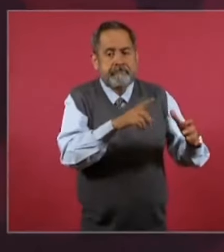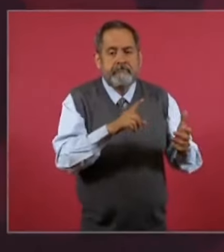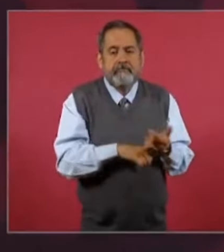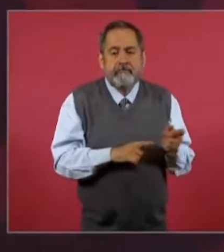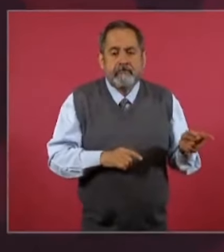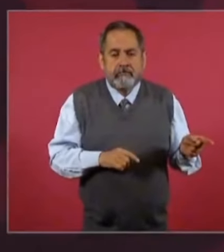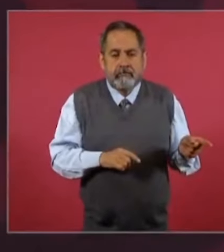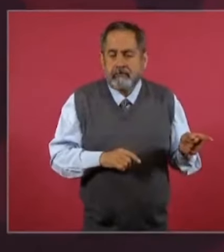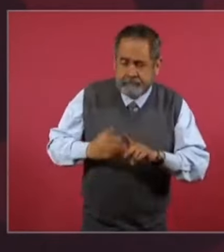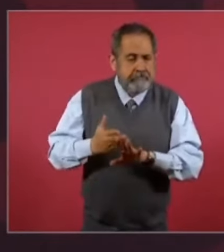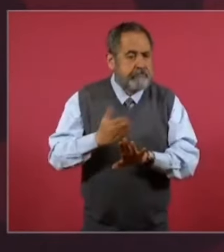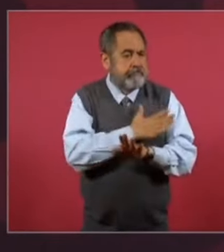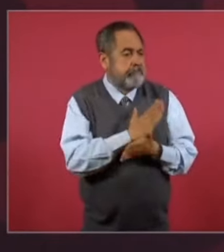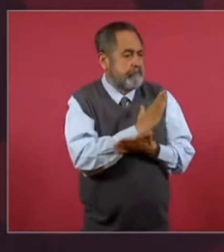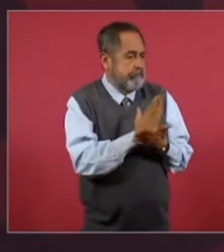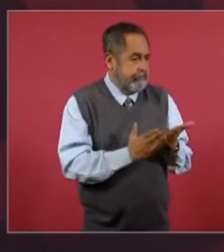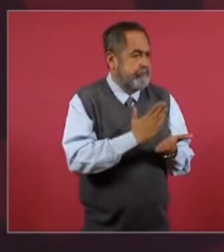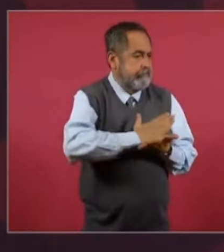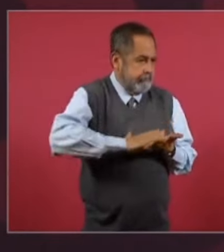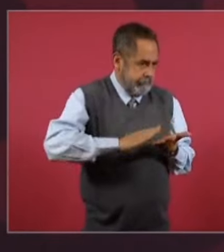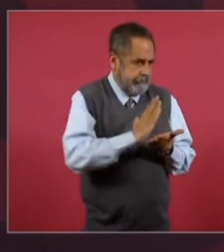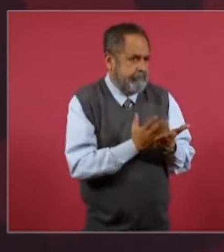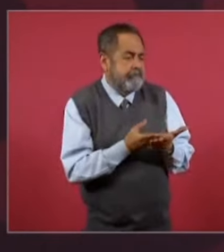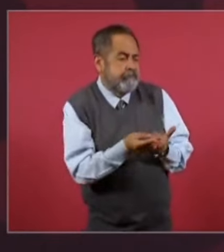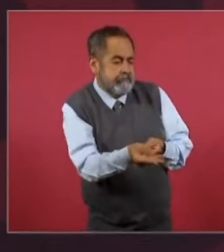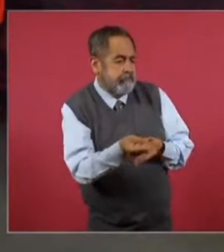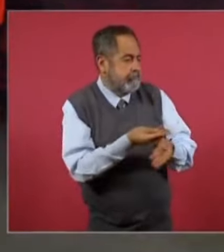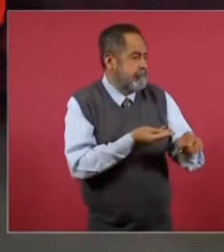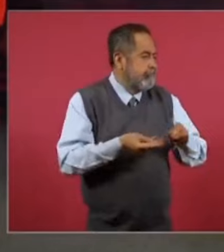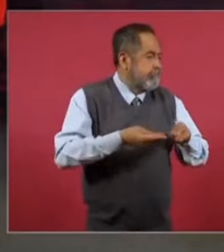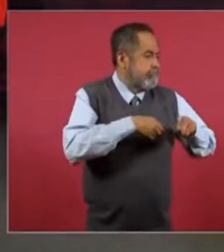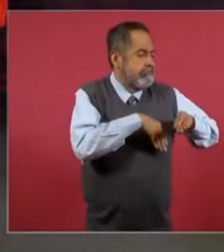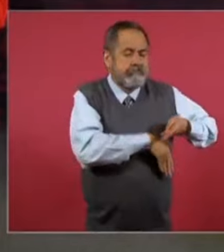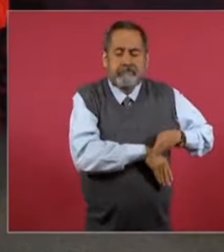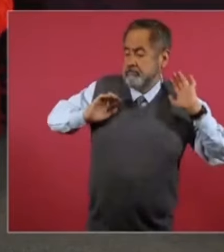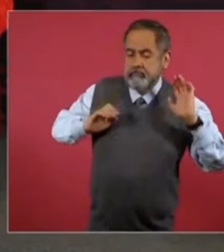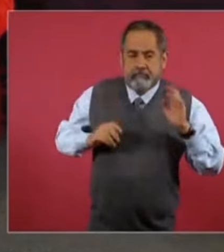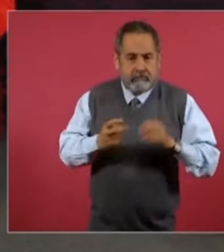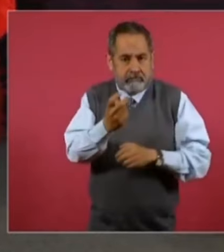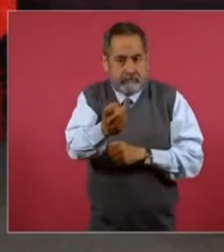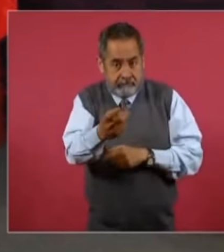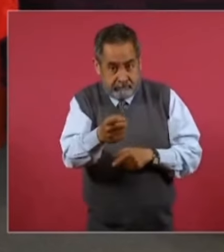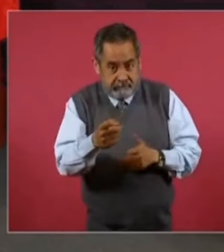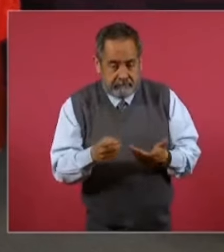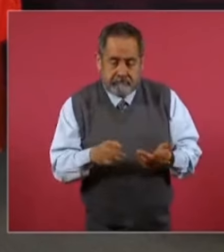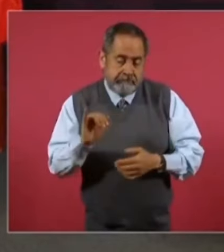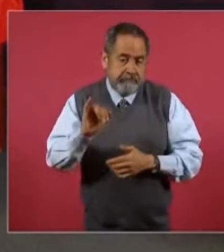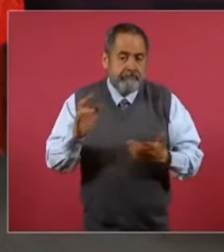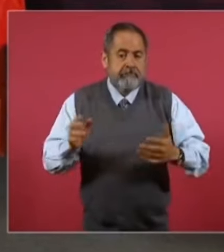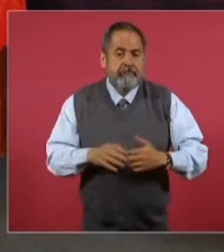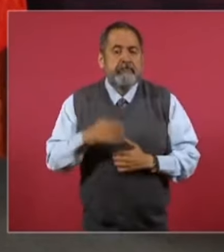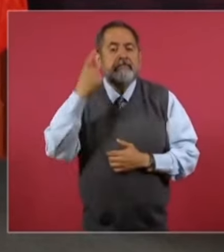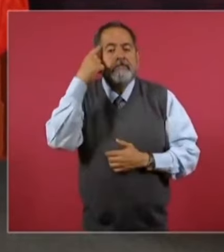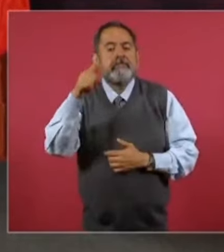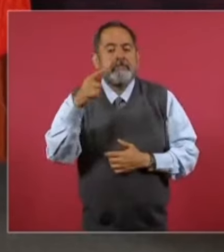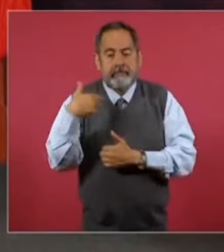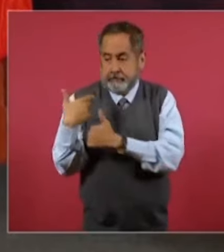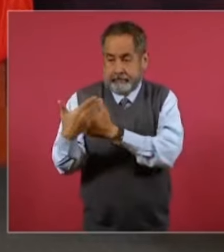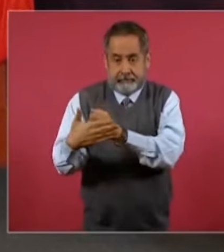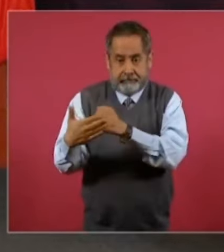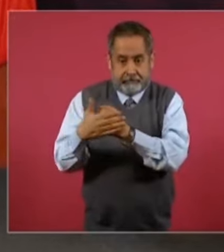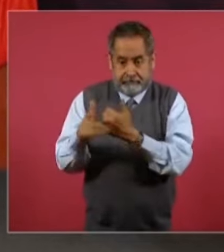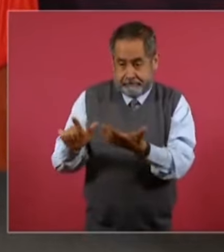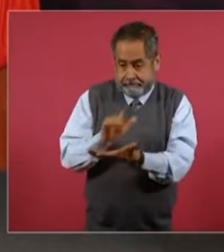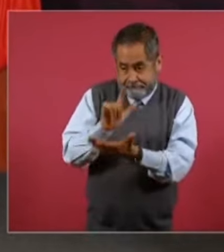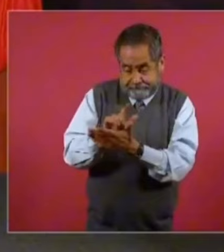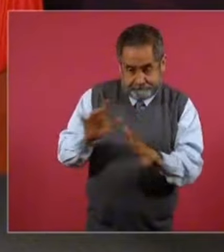se están repartiendo los fondos del fideicomiso. ¿Es eso? Así es. Para que cuando se lleve